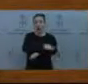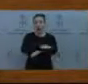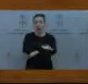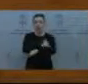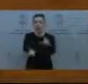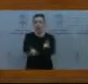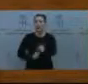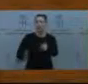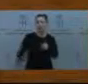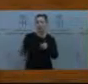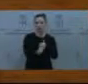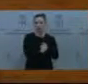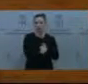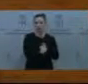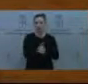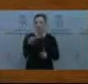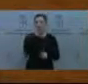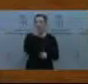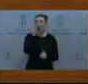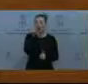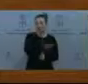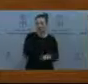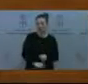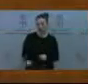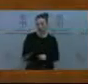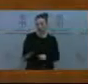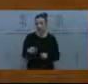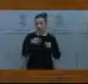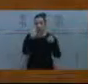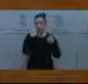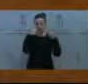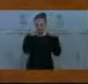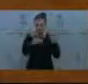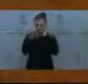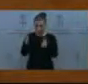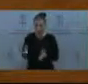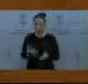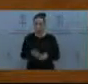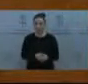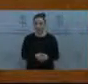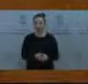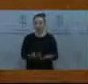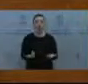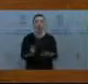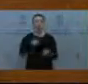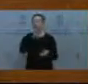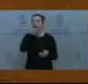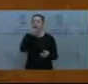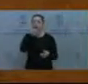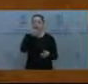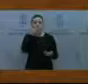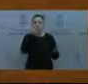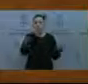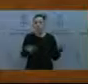escuelas infantiles. Verán ustedes, hacer discursos llenándosele a uno la boca de la